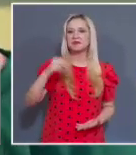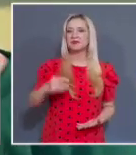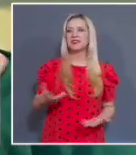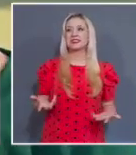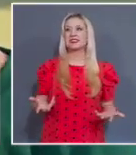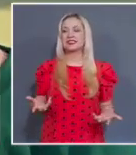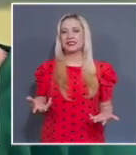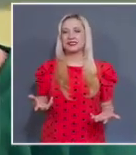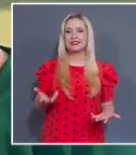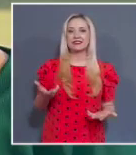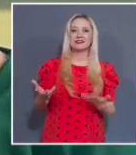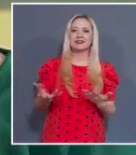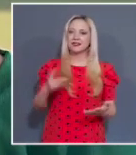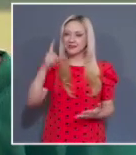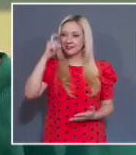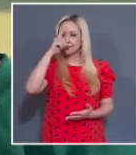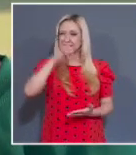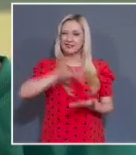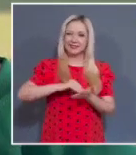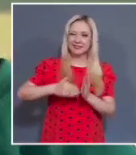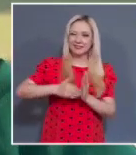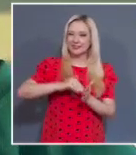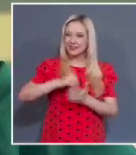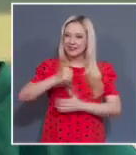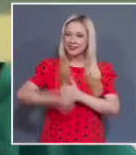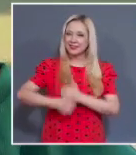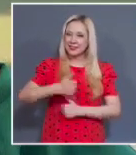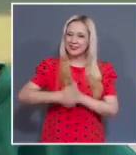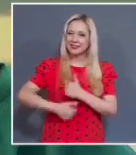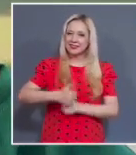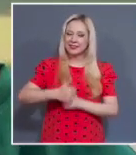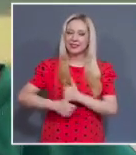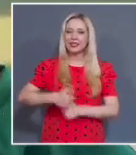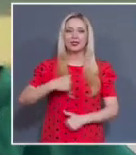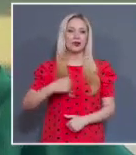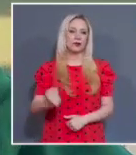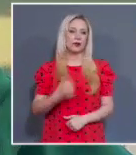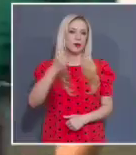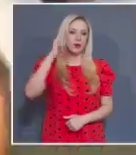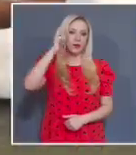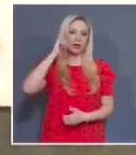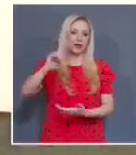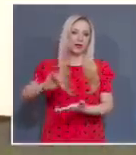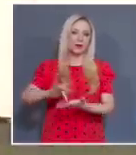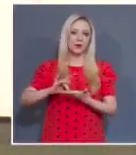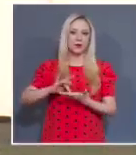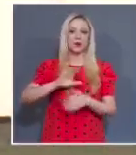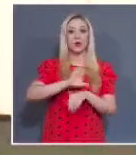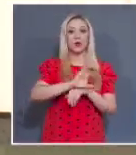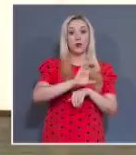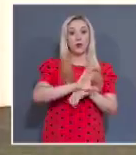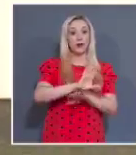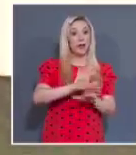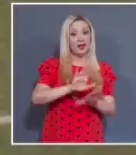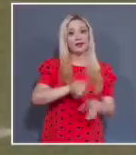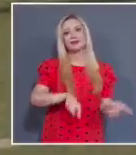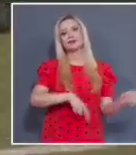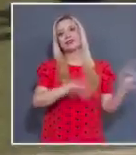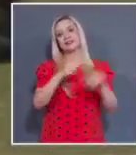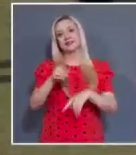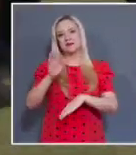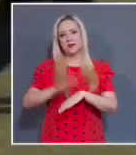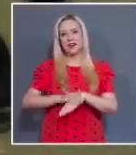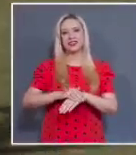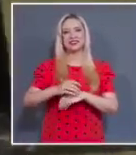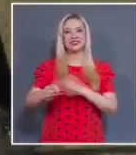poco complicado, pero pues en esas llegamos a tener suerte y podemos tener apoyo ahora después de Colombia. Para el canal del Poder Judicial de la Federación,